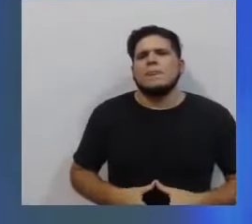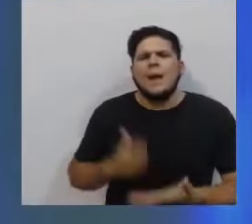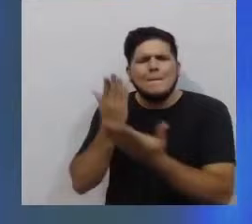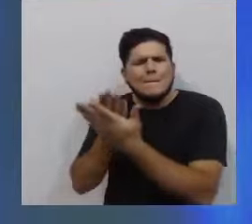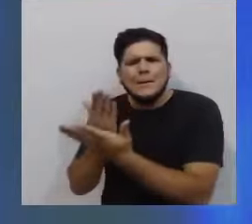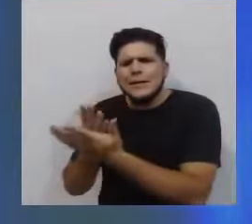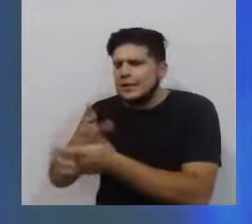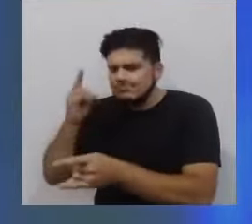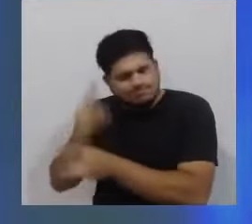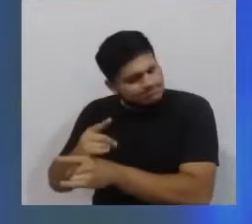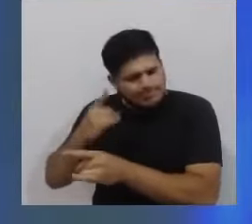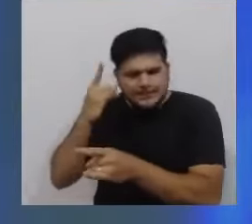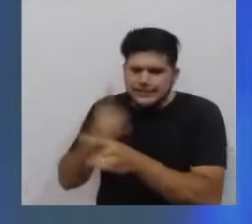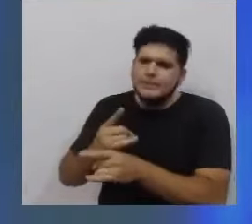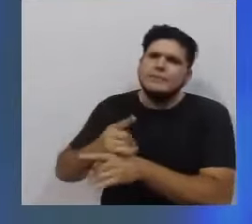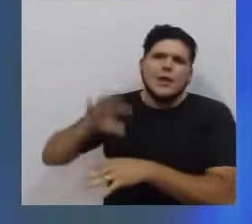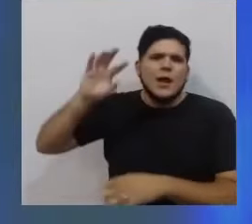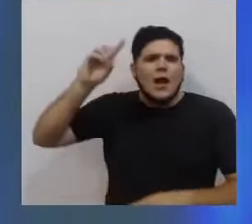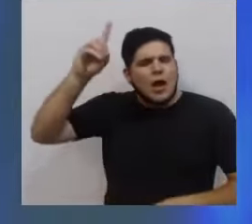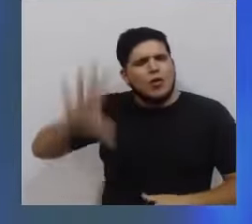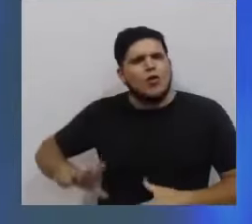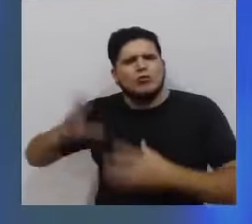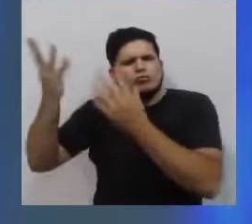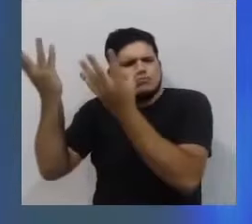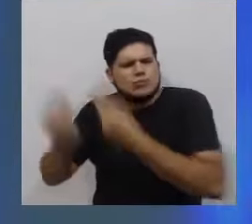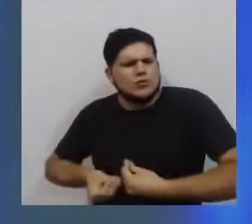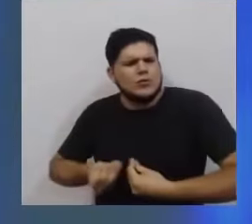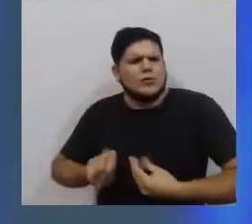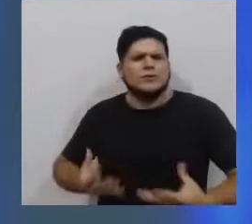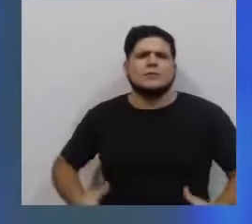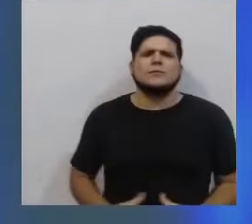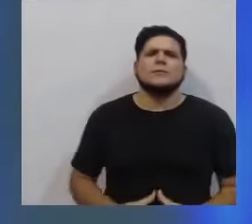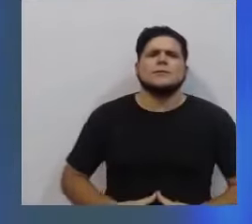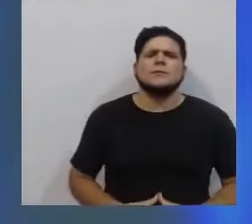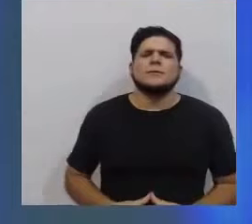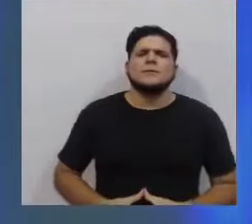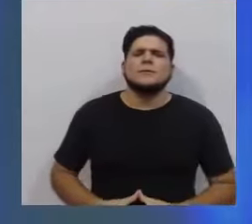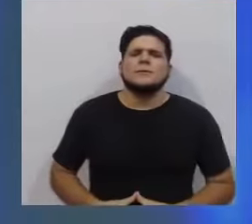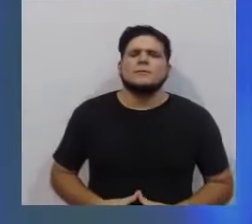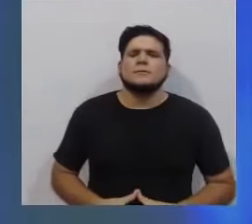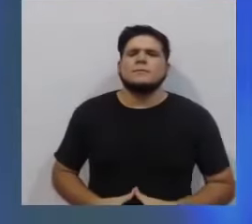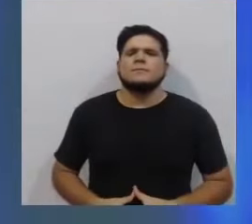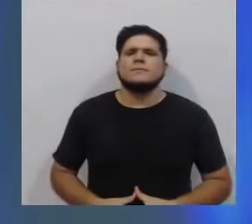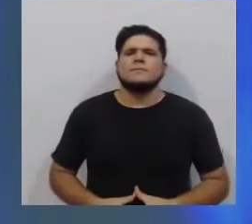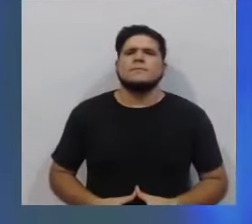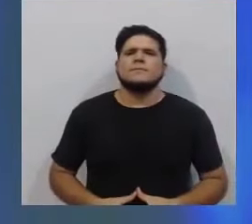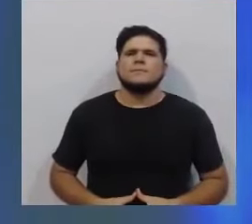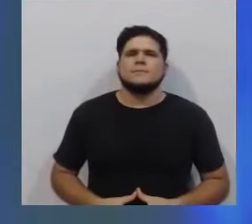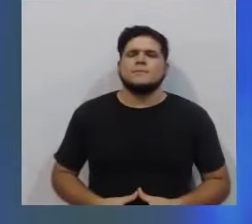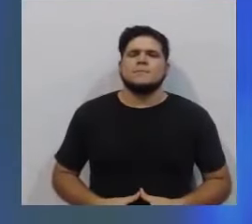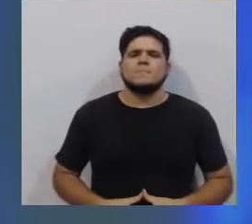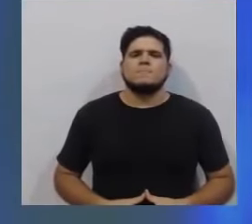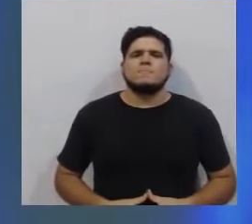y dios nunca falla capítulo 2 verso 20 dn mías de la palabra de dios